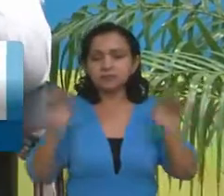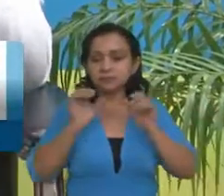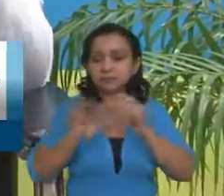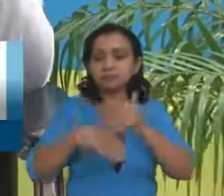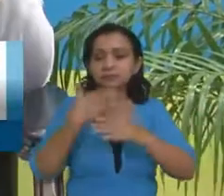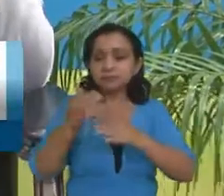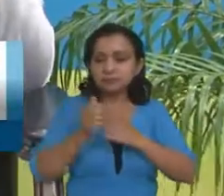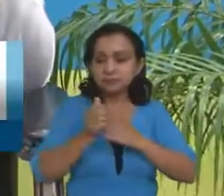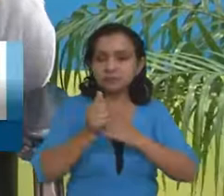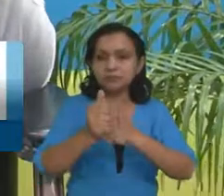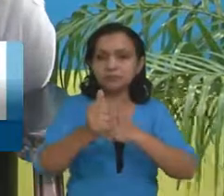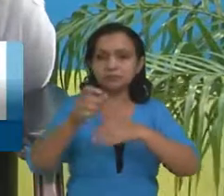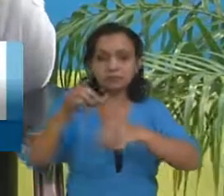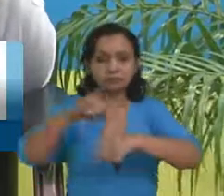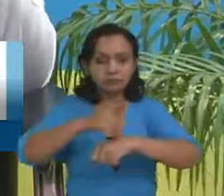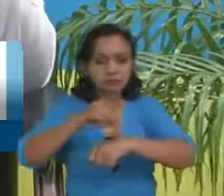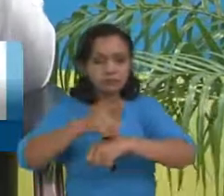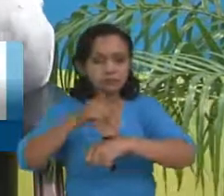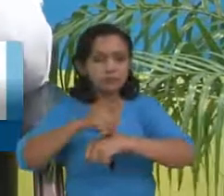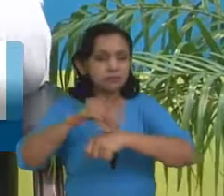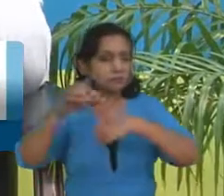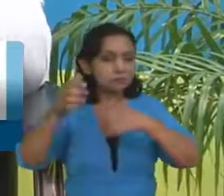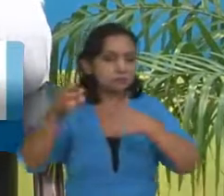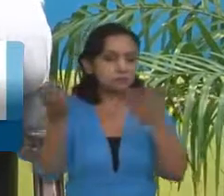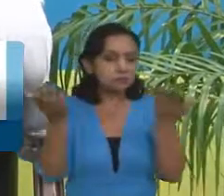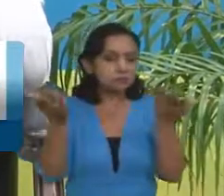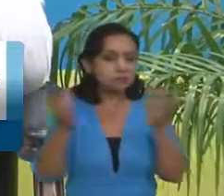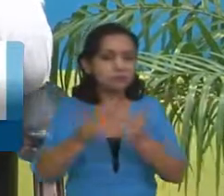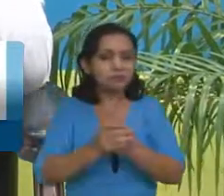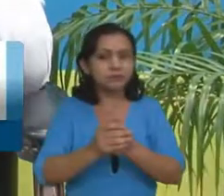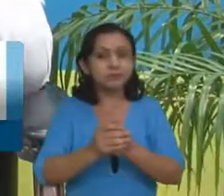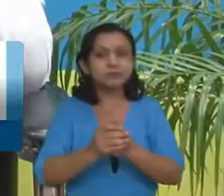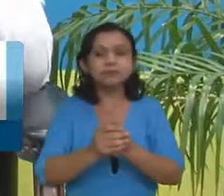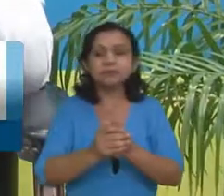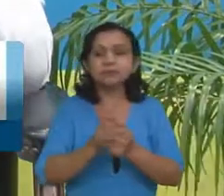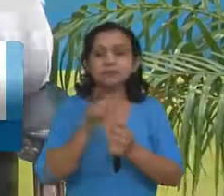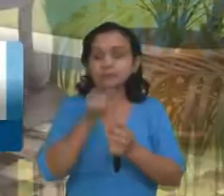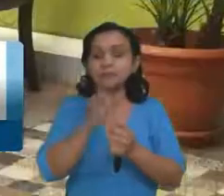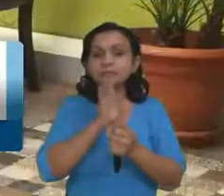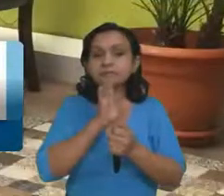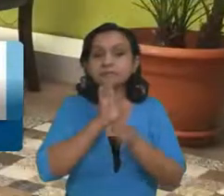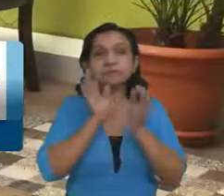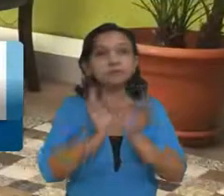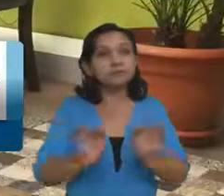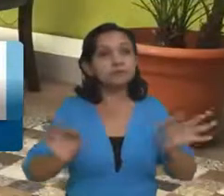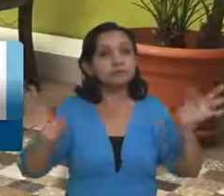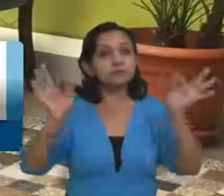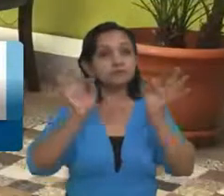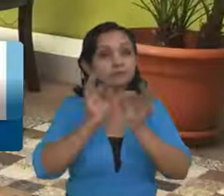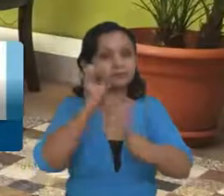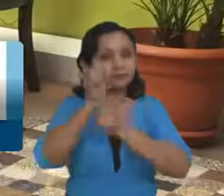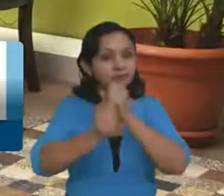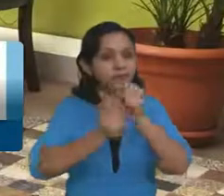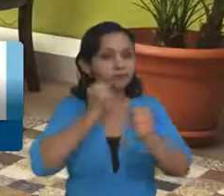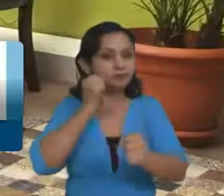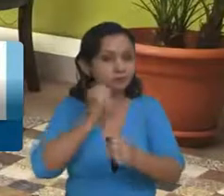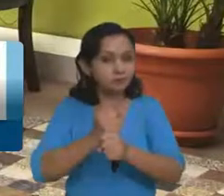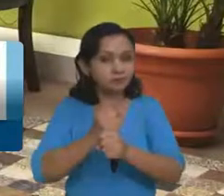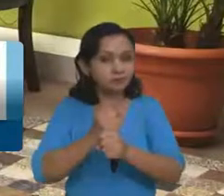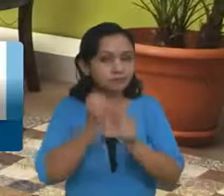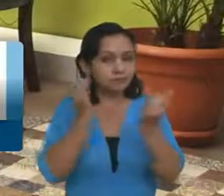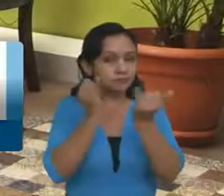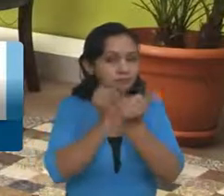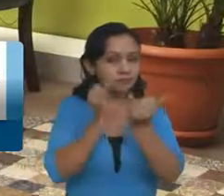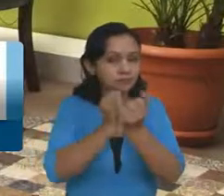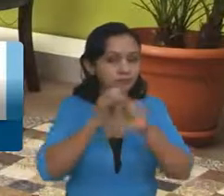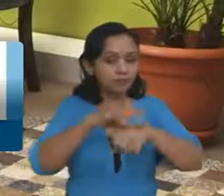seguimiento por consulta externa o por donde sea. Usted hablaba de algo muy interesante, la edad. No es igual un